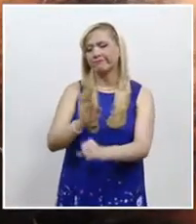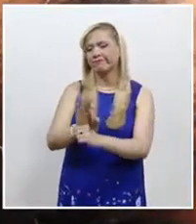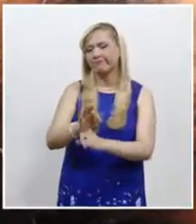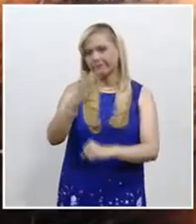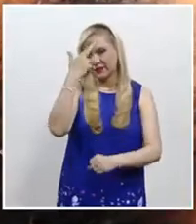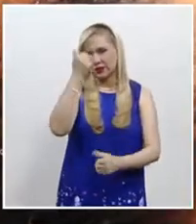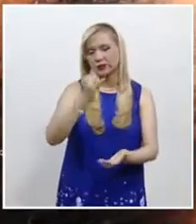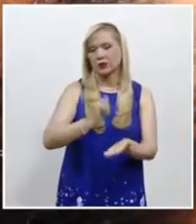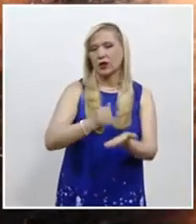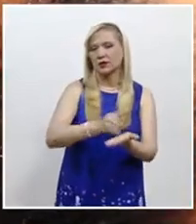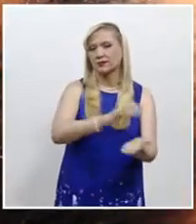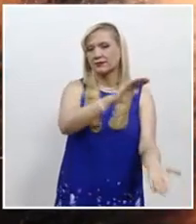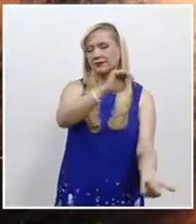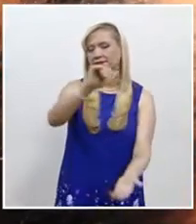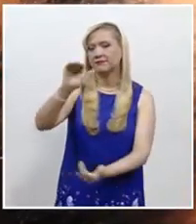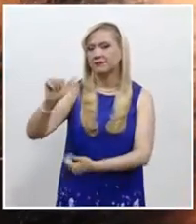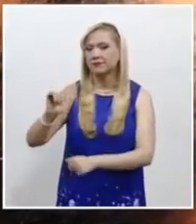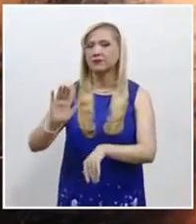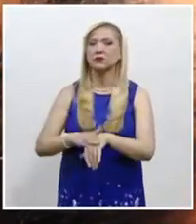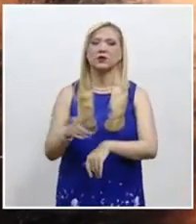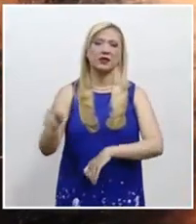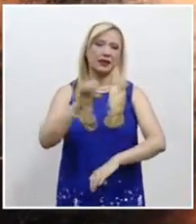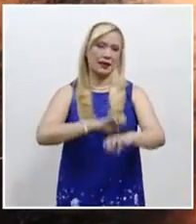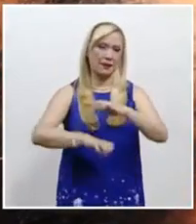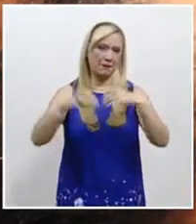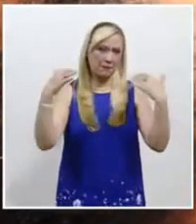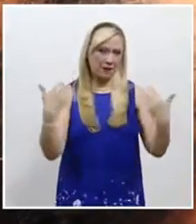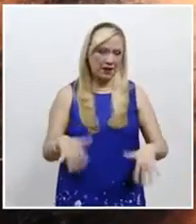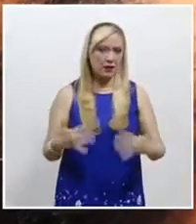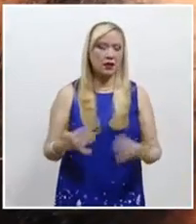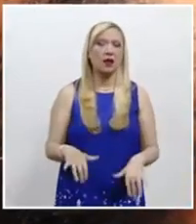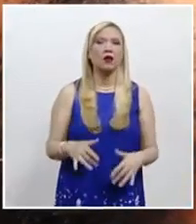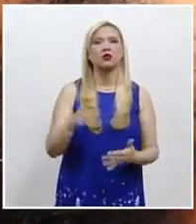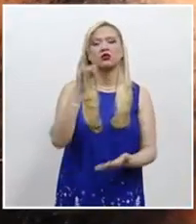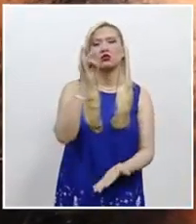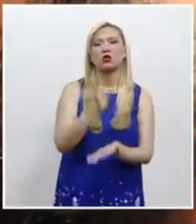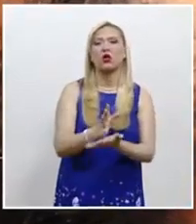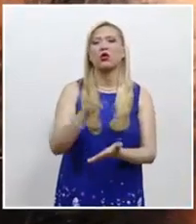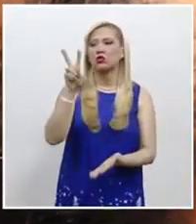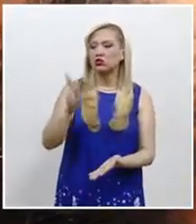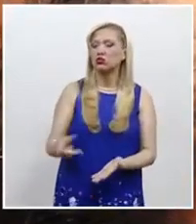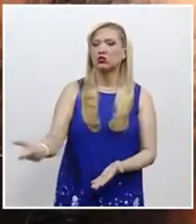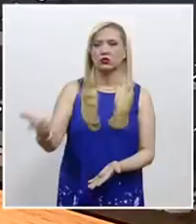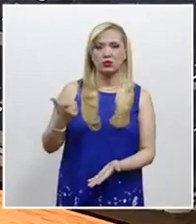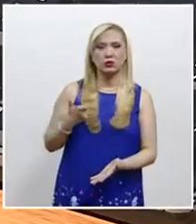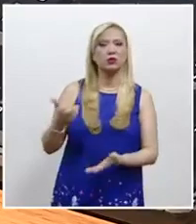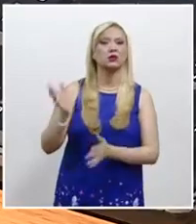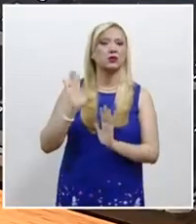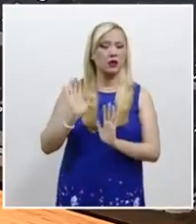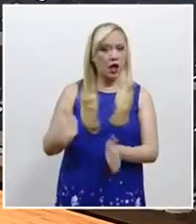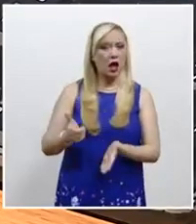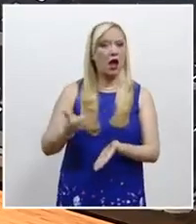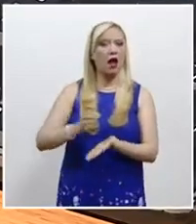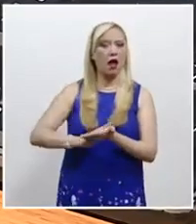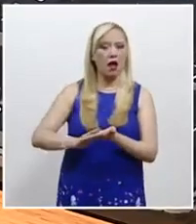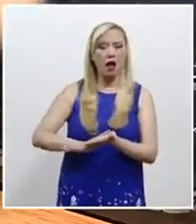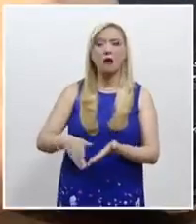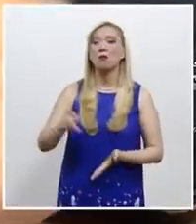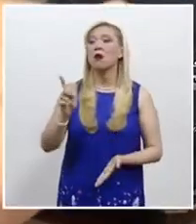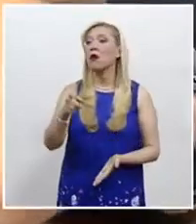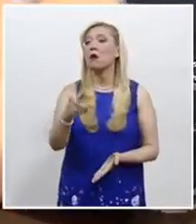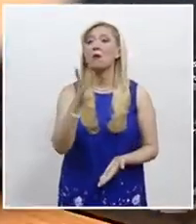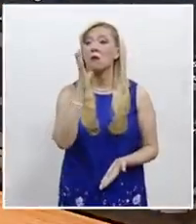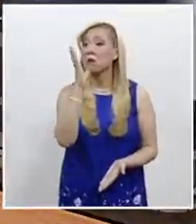proporcionalidad tributaria, al permitir que las empresas deduzcan solo los créditos que verdaderamente les sea imposible